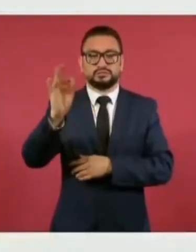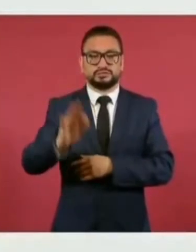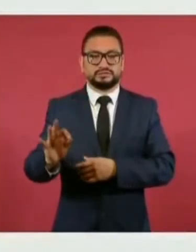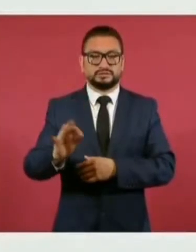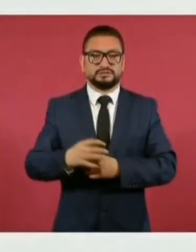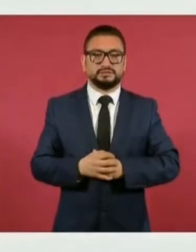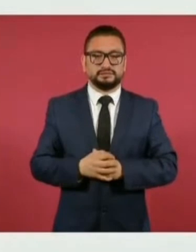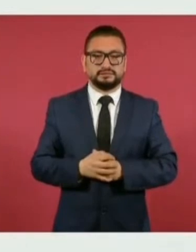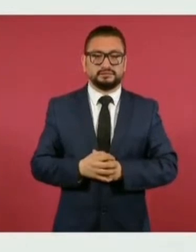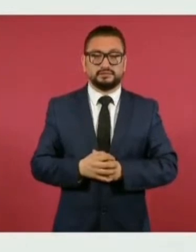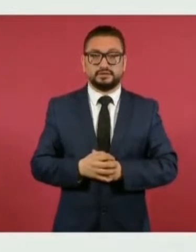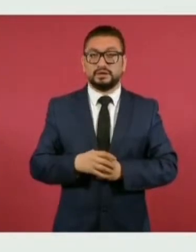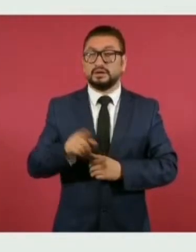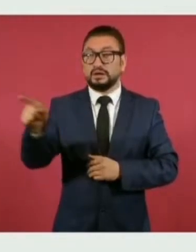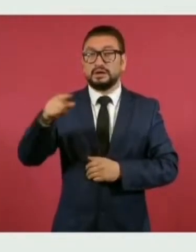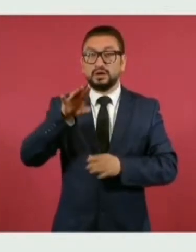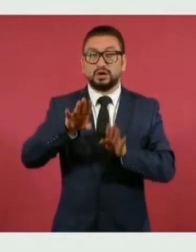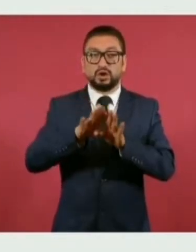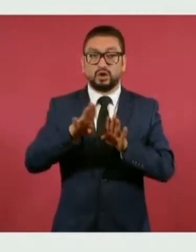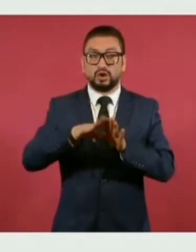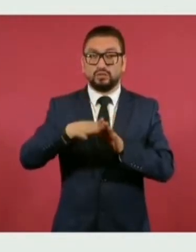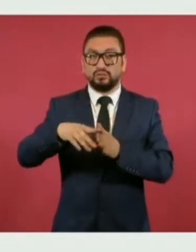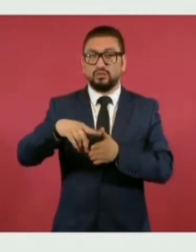0.11%. Inhabilitaciones,